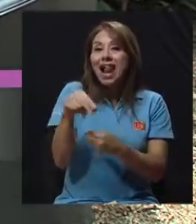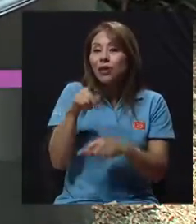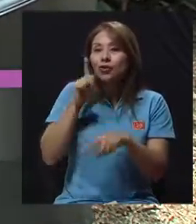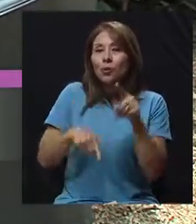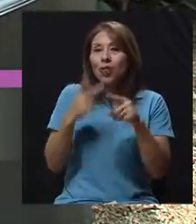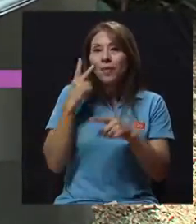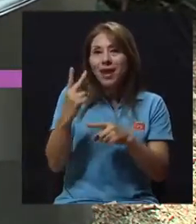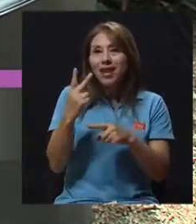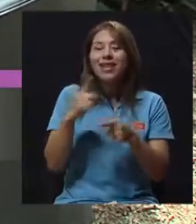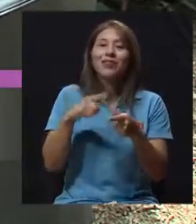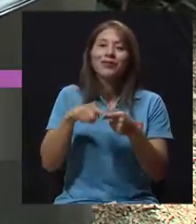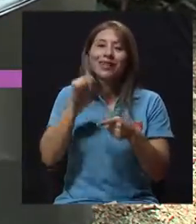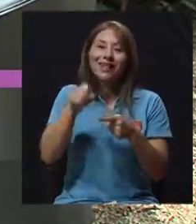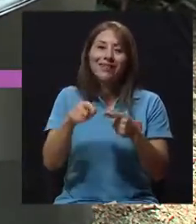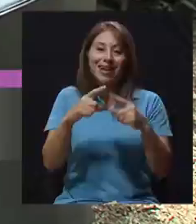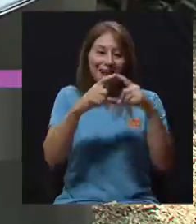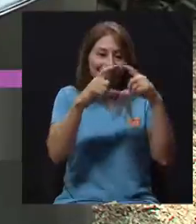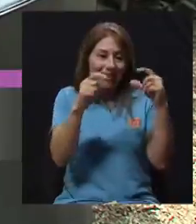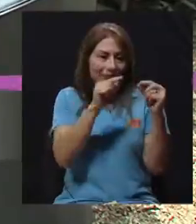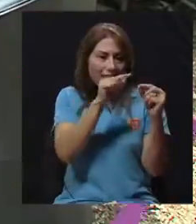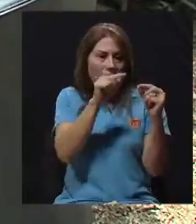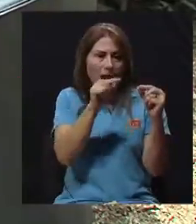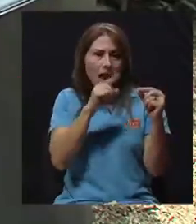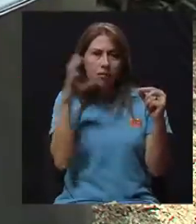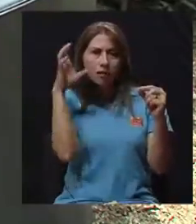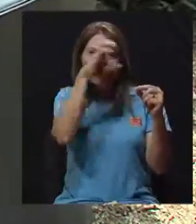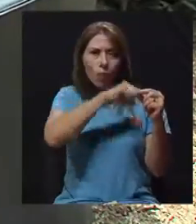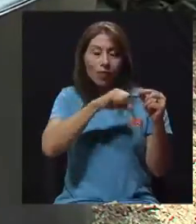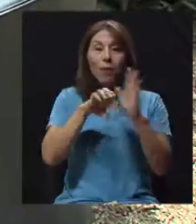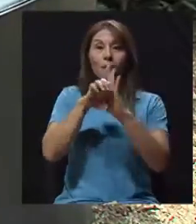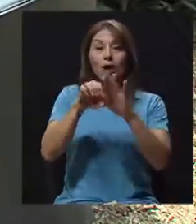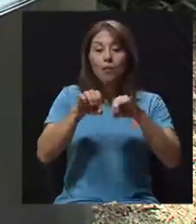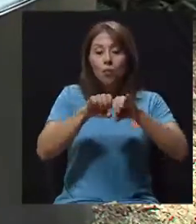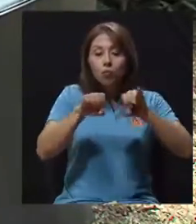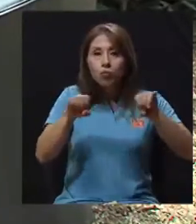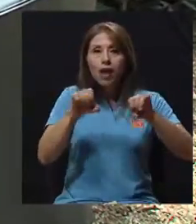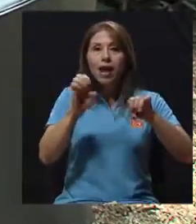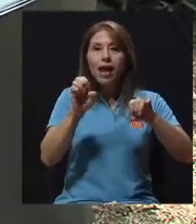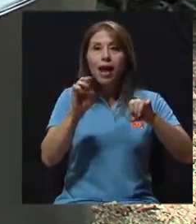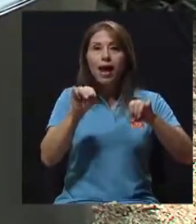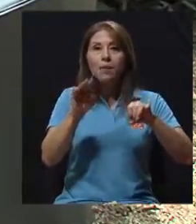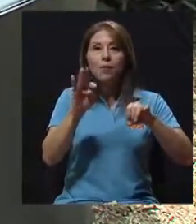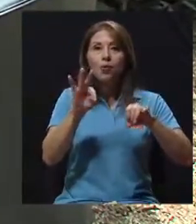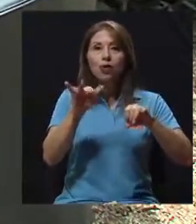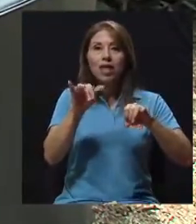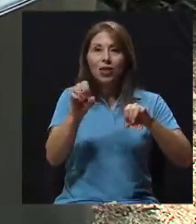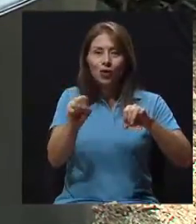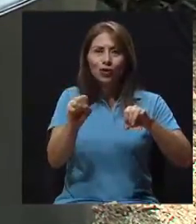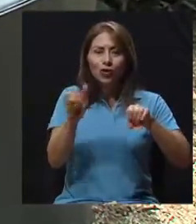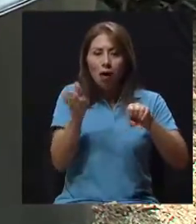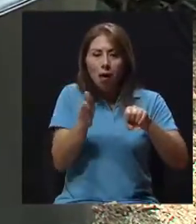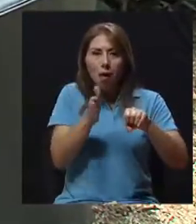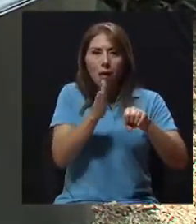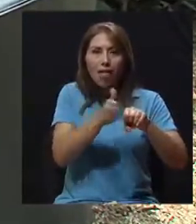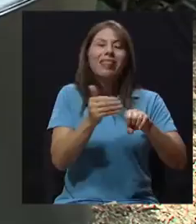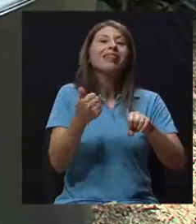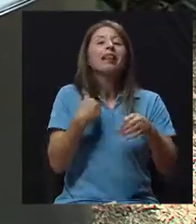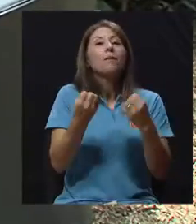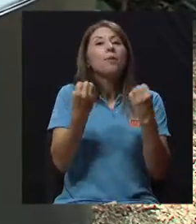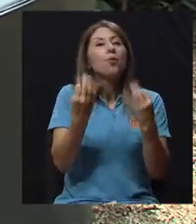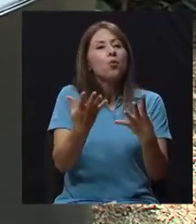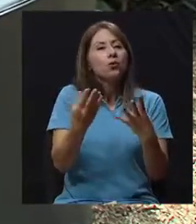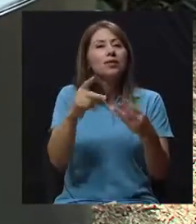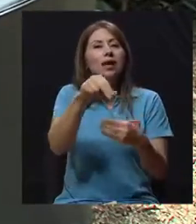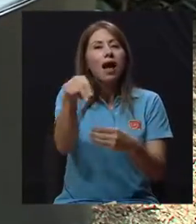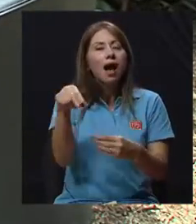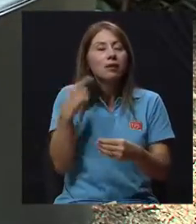etiqueta se puede dar cuenta. Entonces, sobre todo los alimentos procesados, los embutidos tienen una gran cantidad de sal porque en el procesamiento que les tienen que dar para